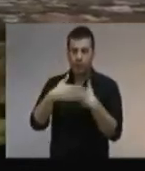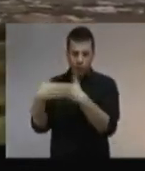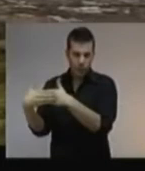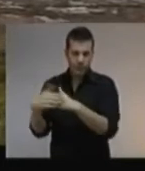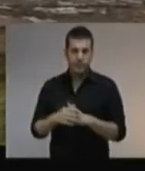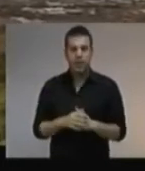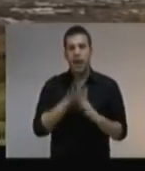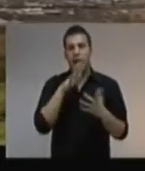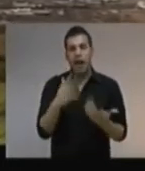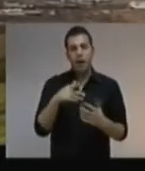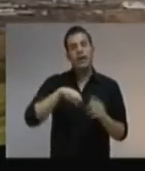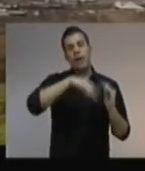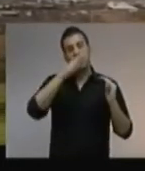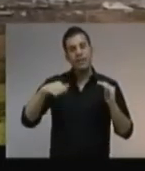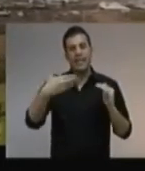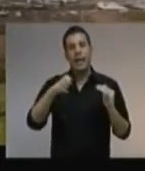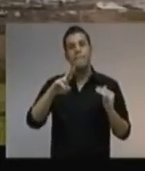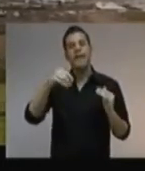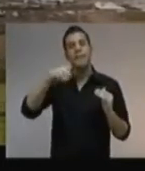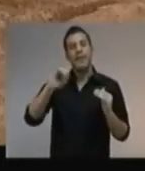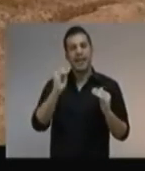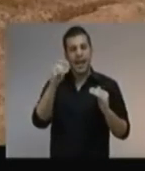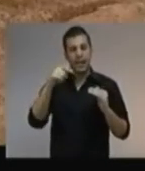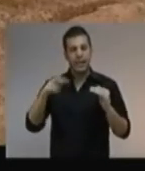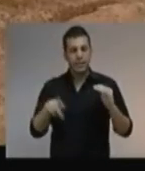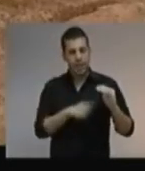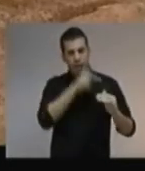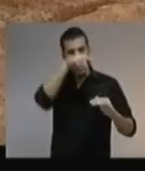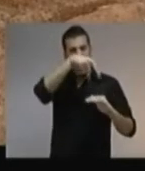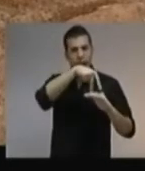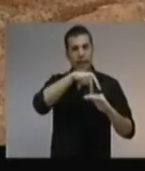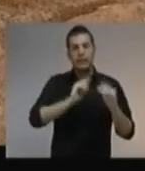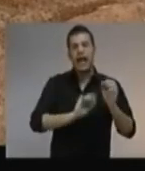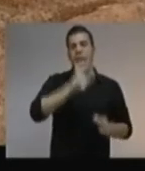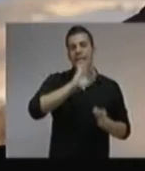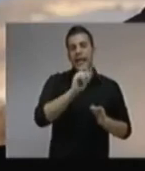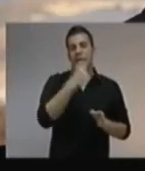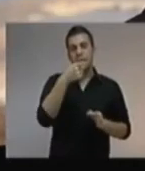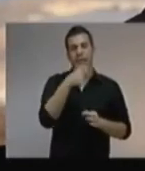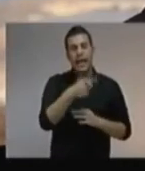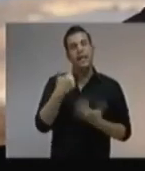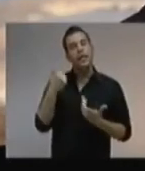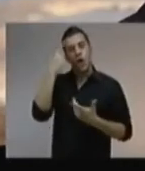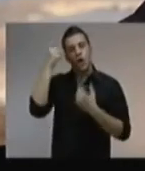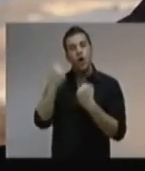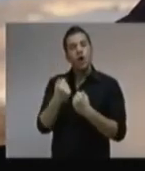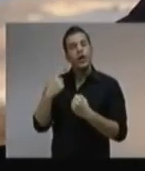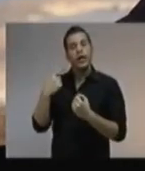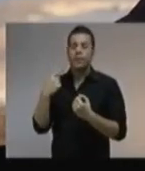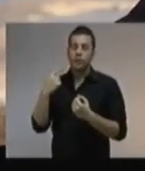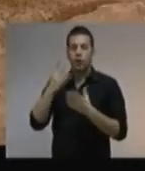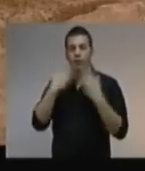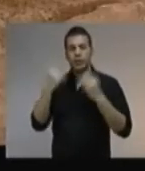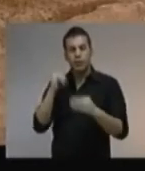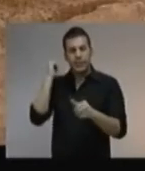Puertas. Hemos subido hasta la parte más alta de Montaña Bermeja y nos acompaña Antonio, él es cronista oficial de la ciudad de Telde,